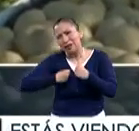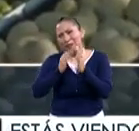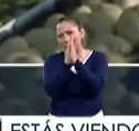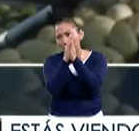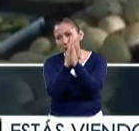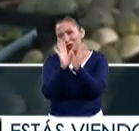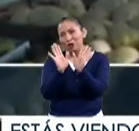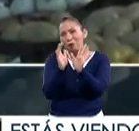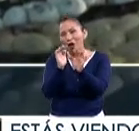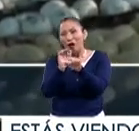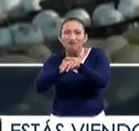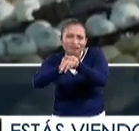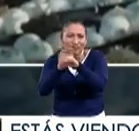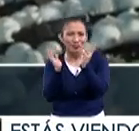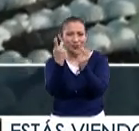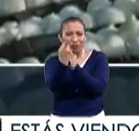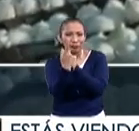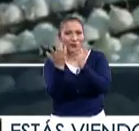Y entonces